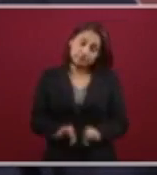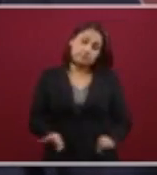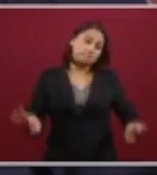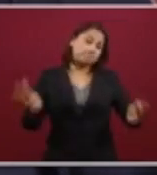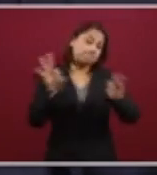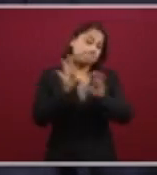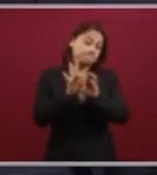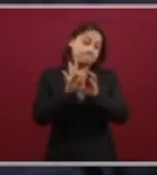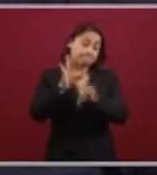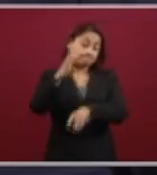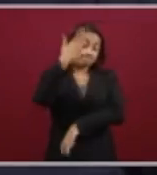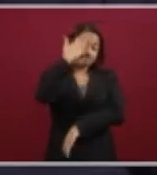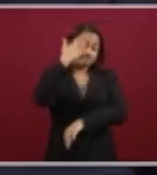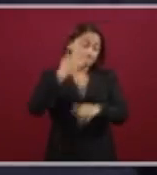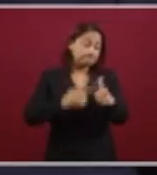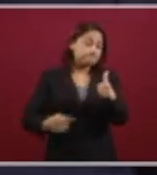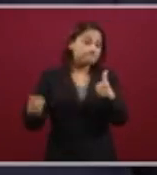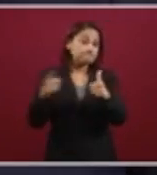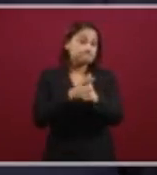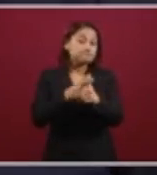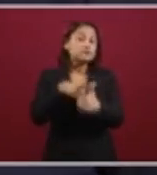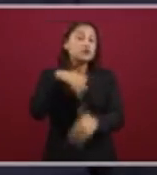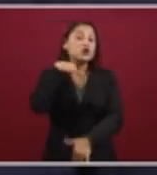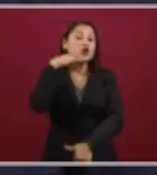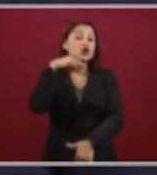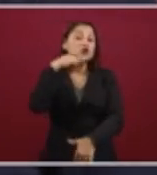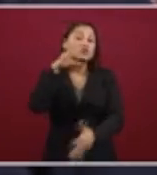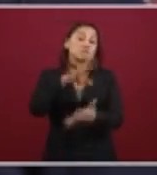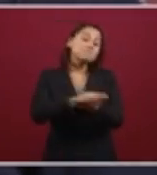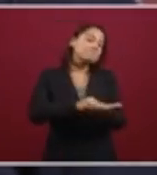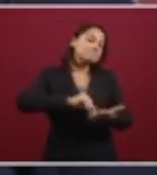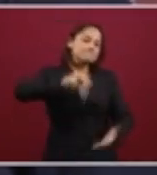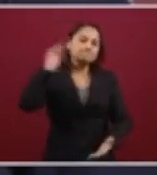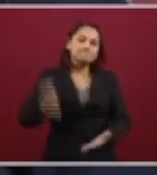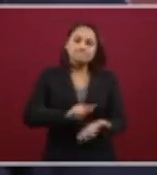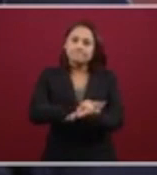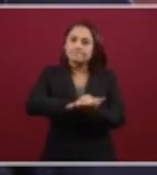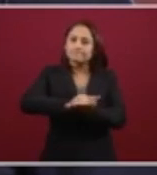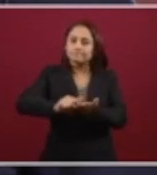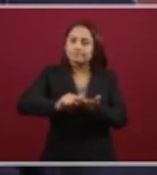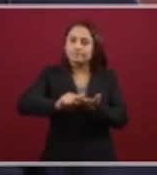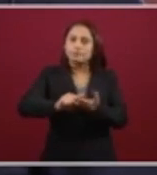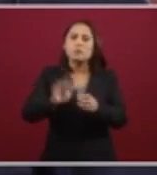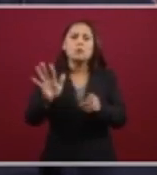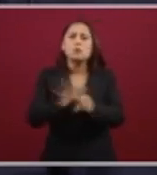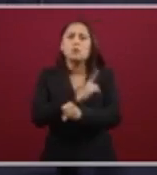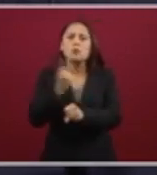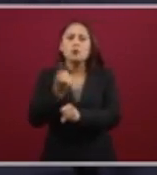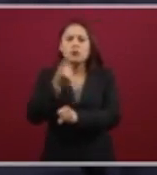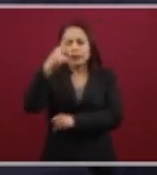acabar con la corrupción, desterrar la corrupción, porque es el principal problema de México.